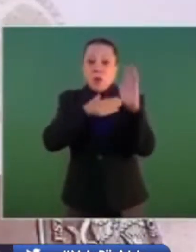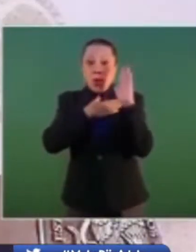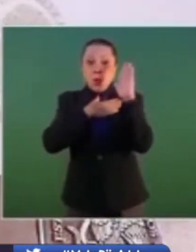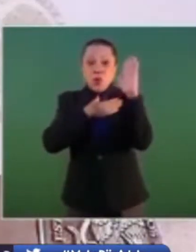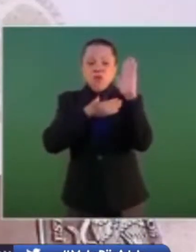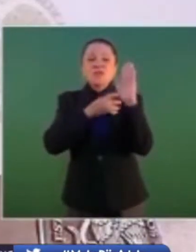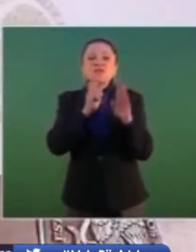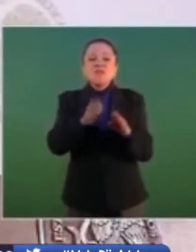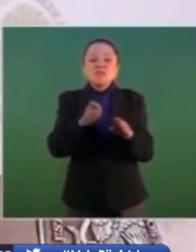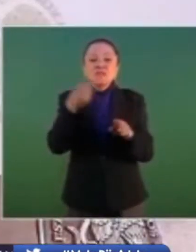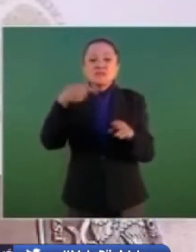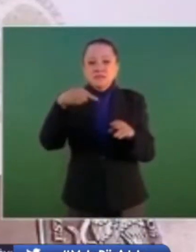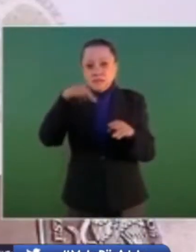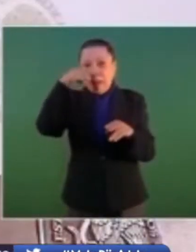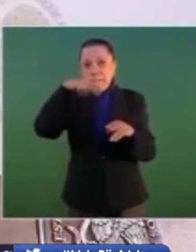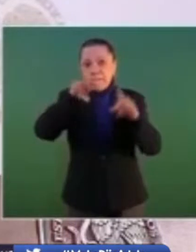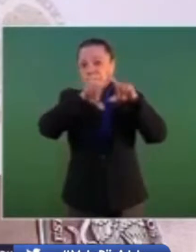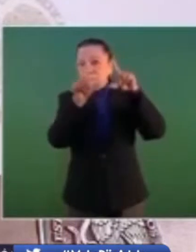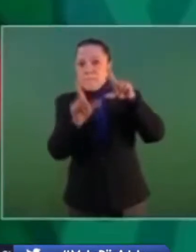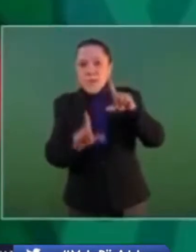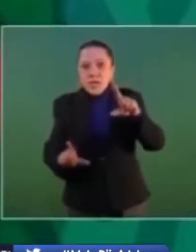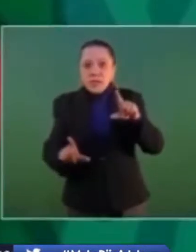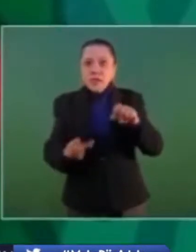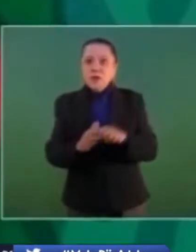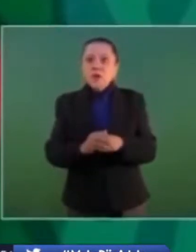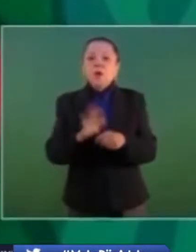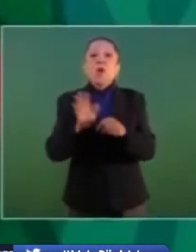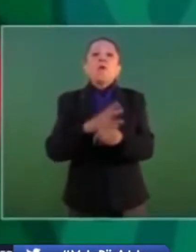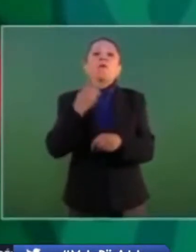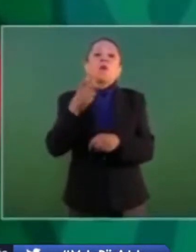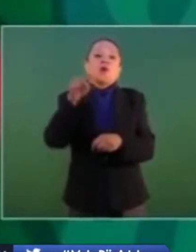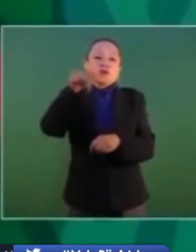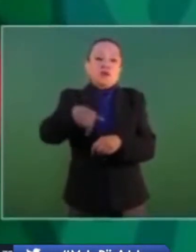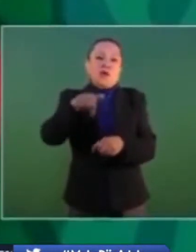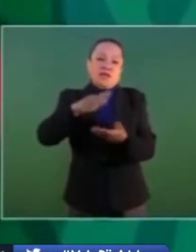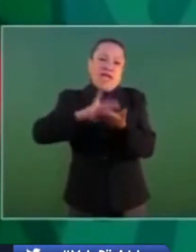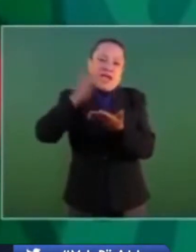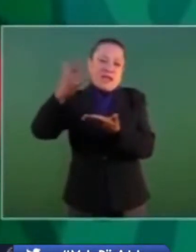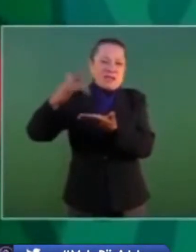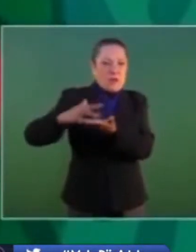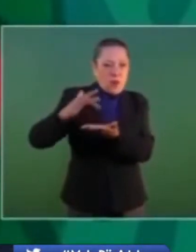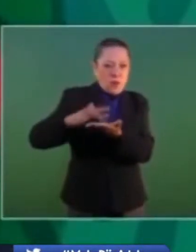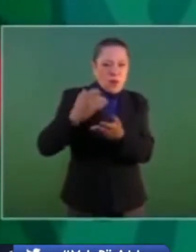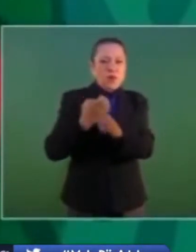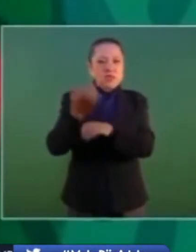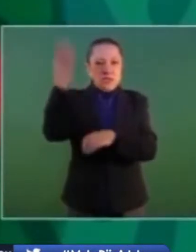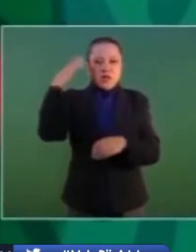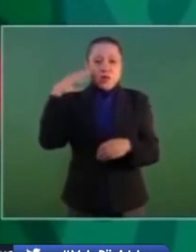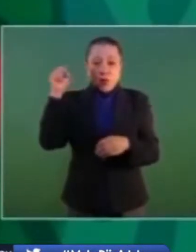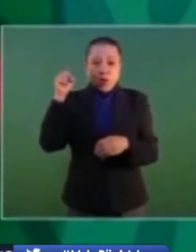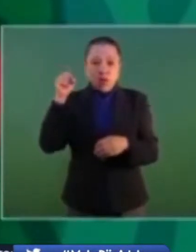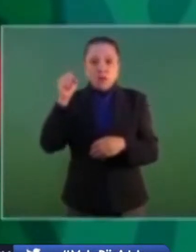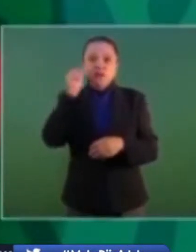la cercanía que usted ha mostrado con el estado de Morelos y los apoyos brindados.